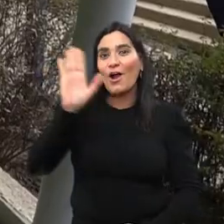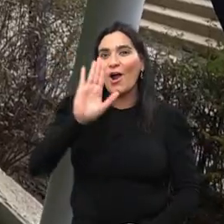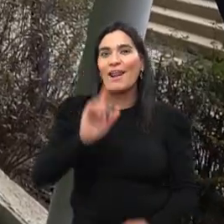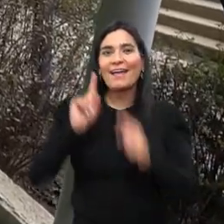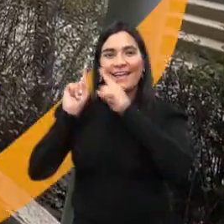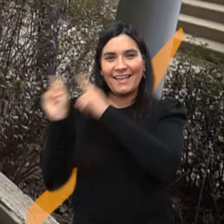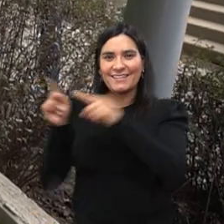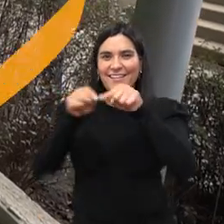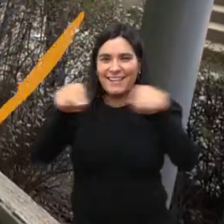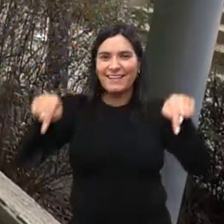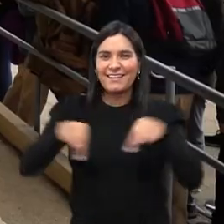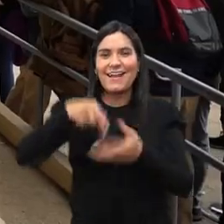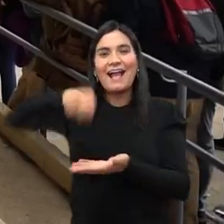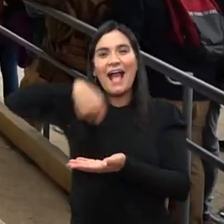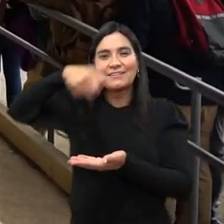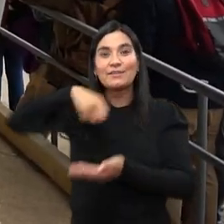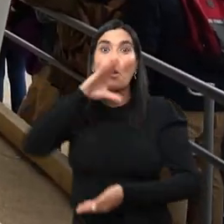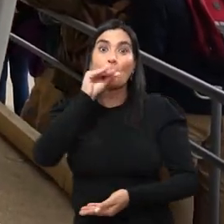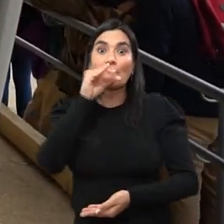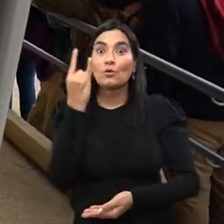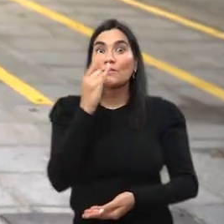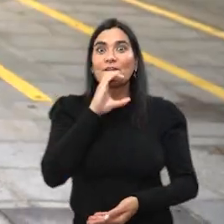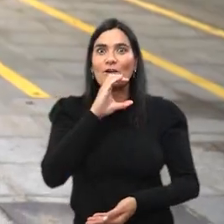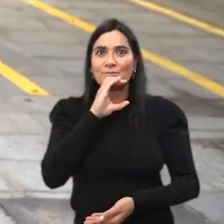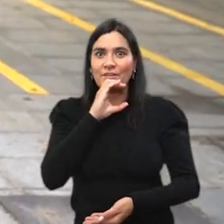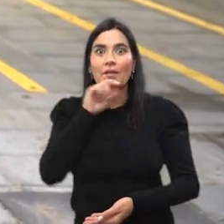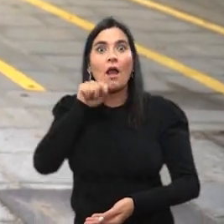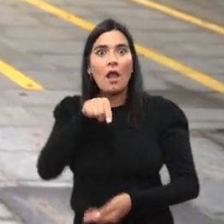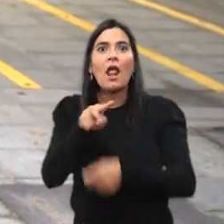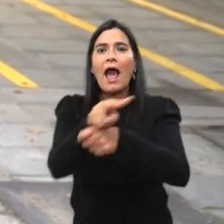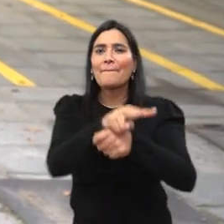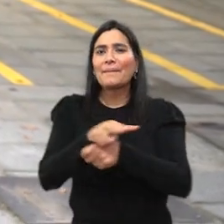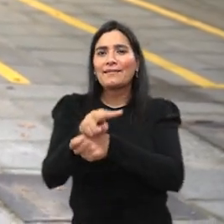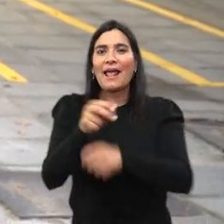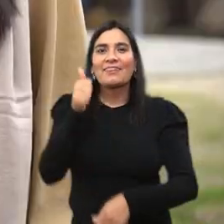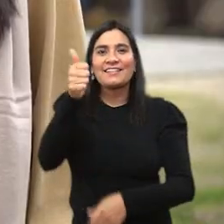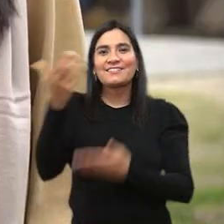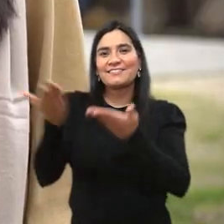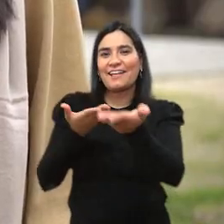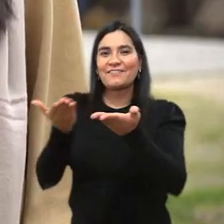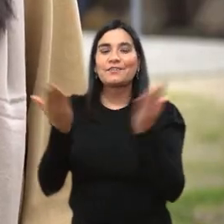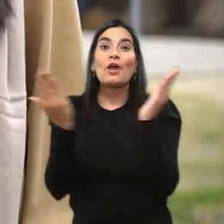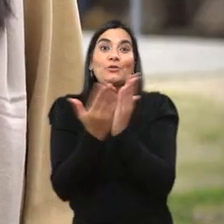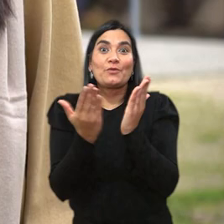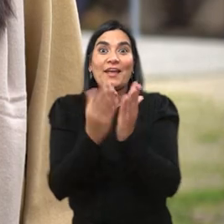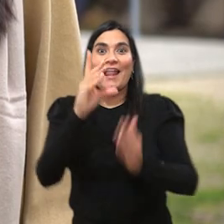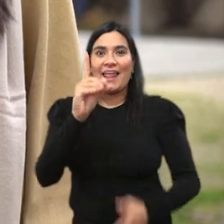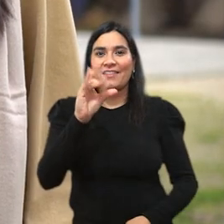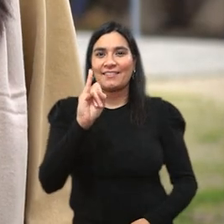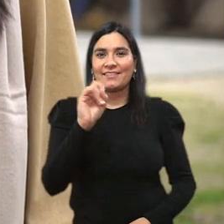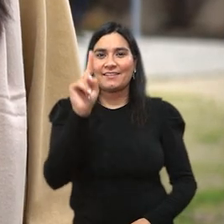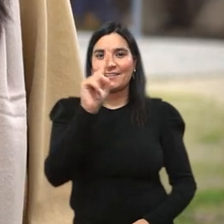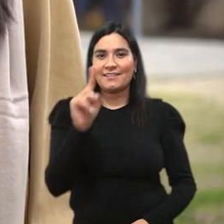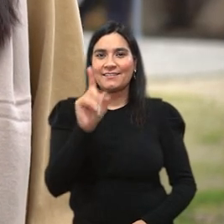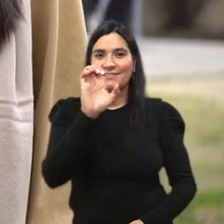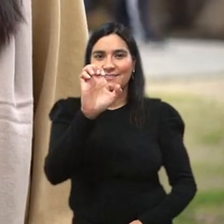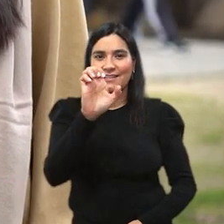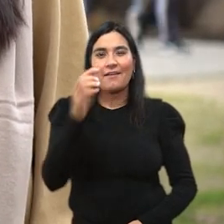Hola, este es el Casino Los Patos de la Universidad de Concepción, administrado por la Dirección de Servicios Estudiantiles, la